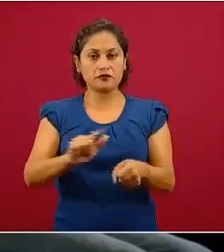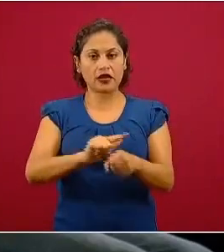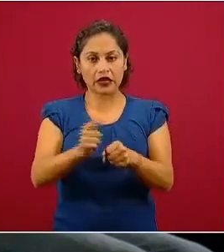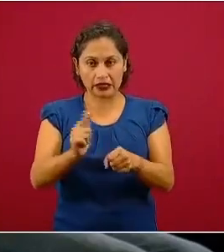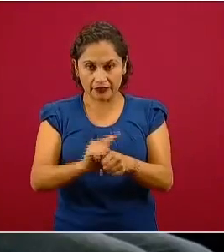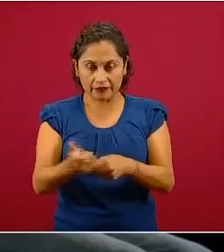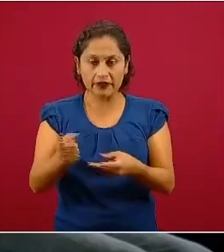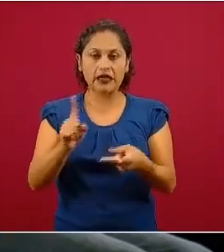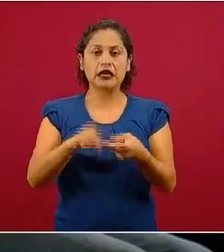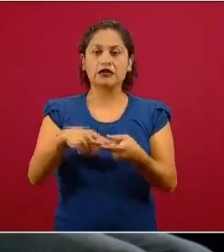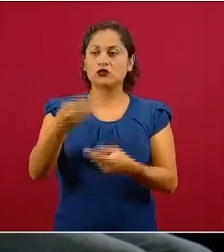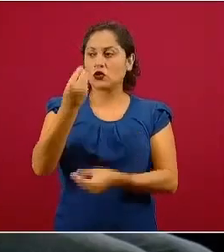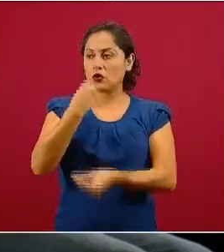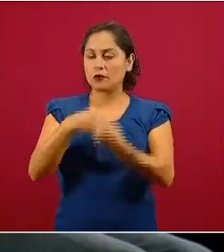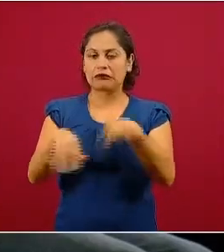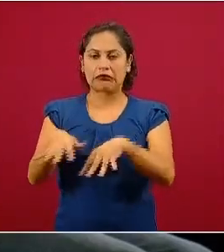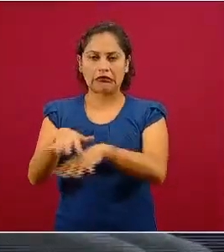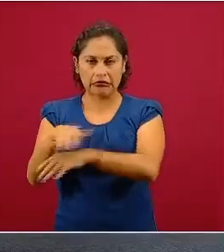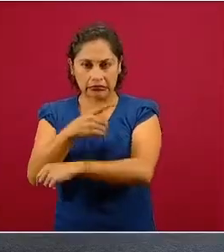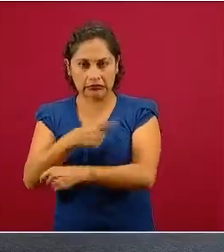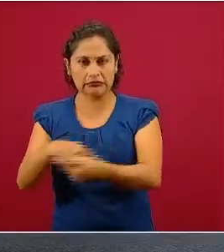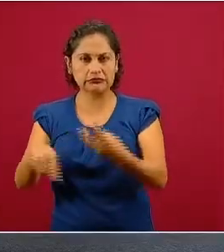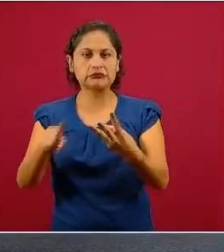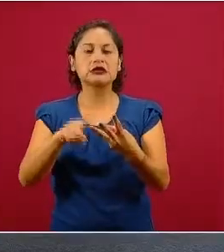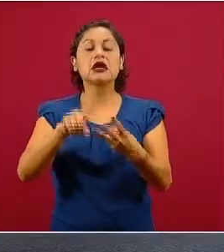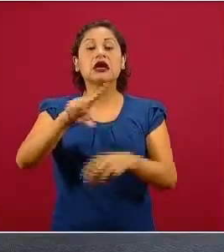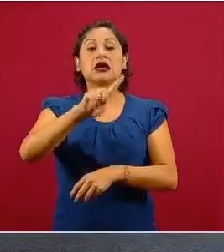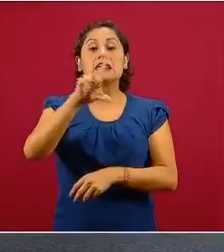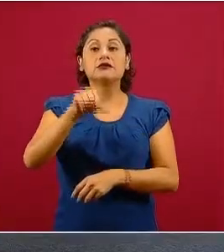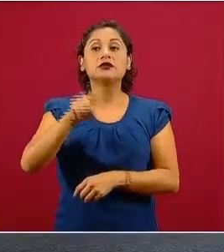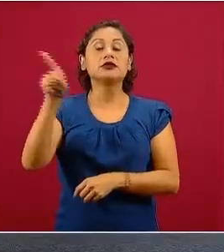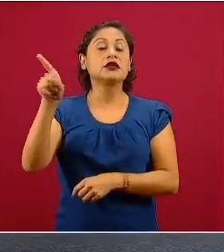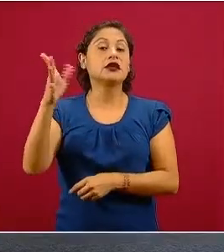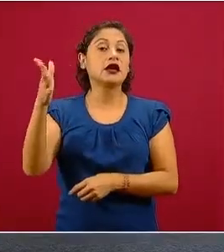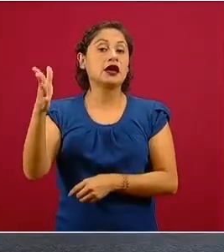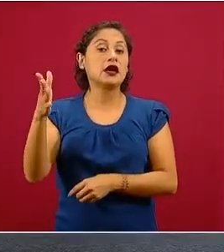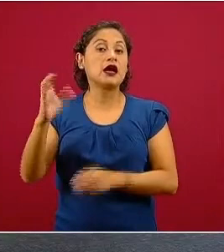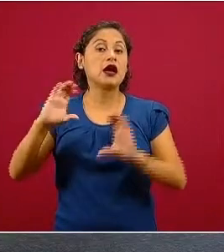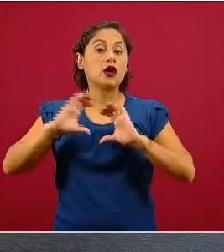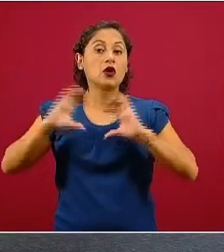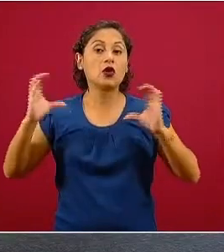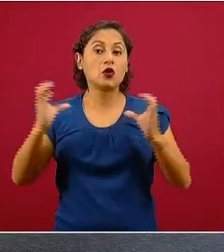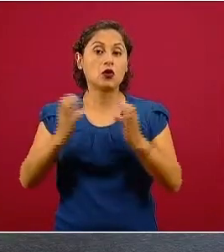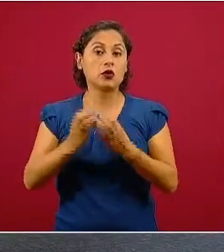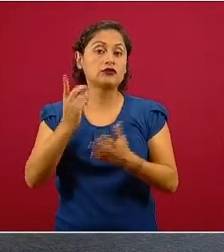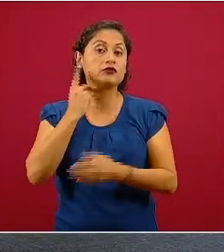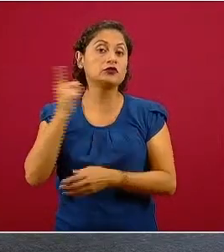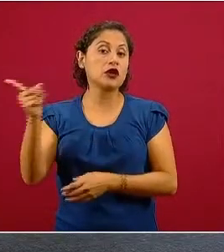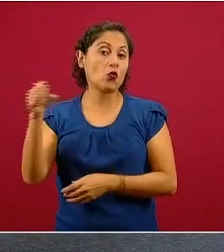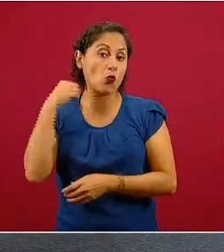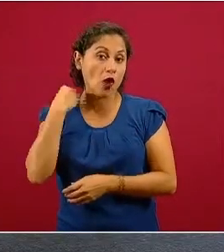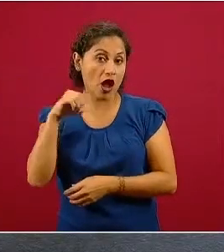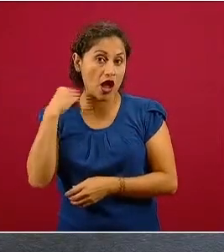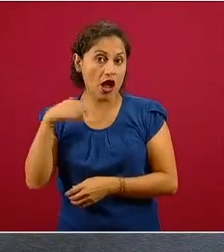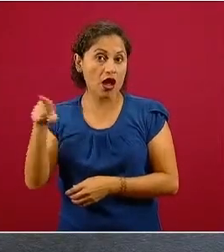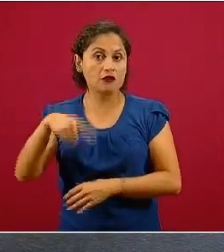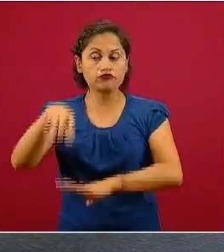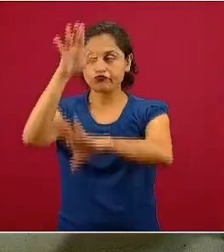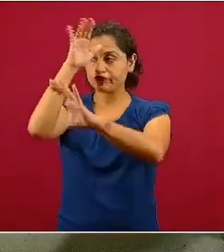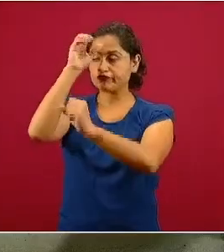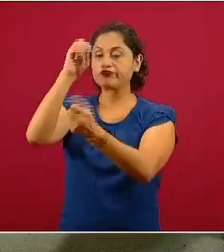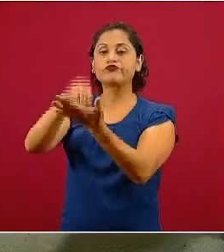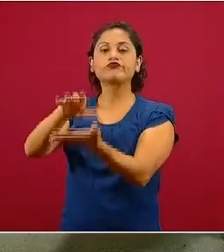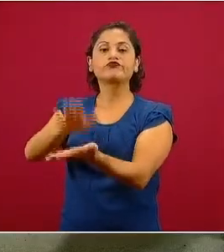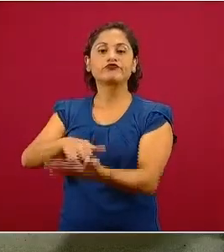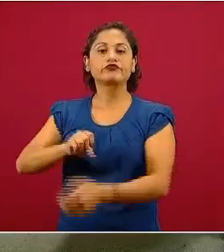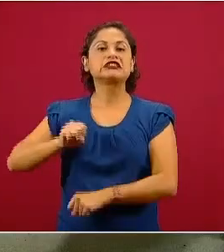de la comida chatarra y todo, y después el Congreso de Oaxaca acuerda limitar estos productos